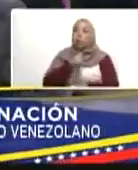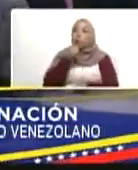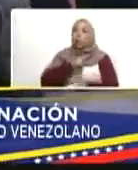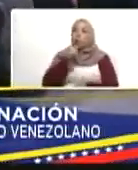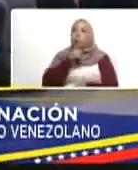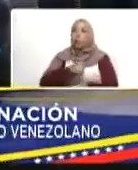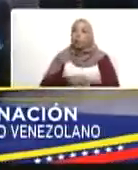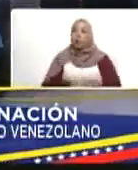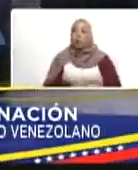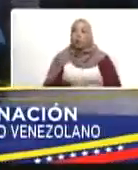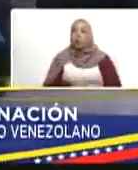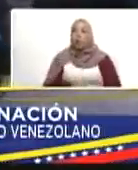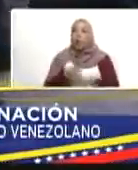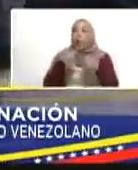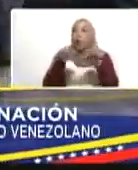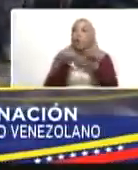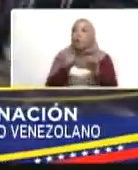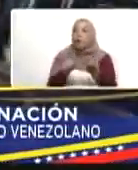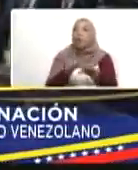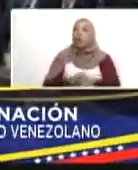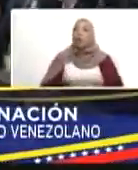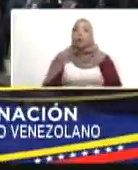sustentable y